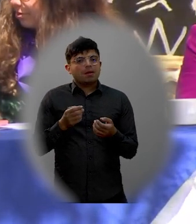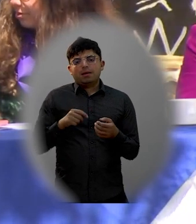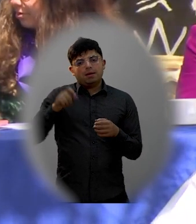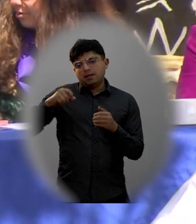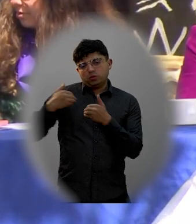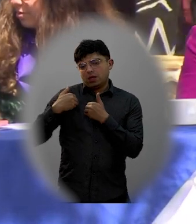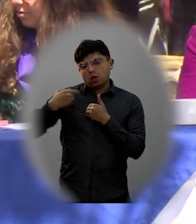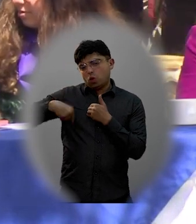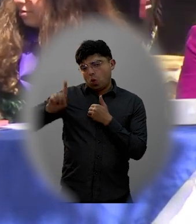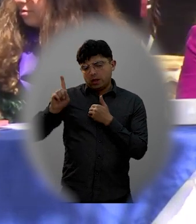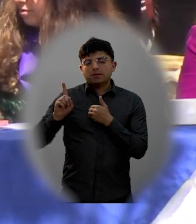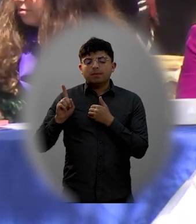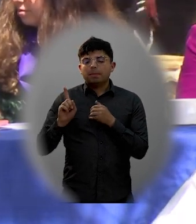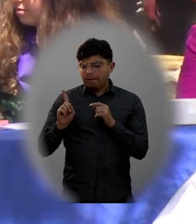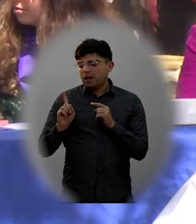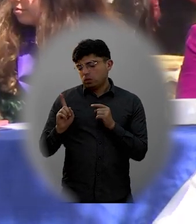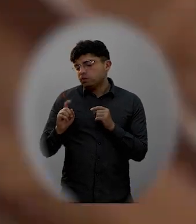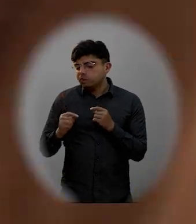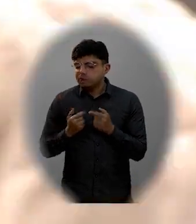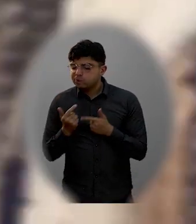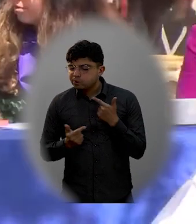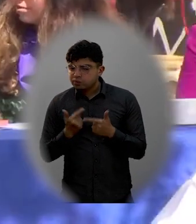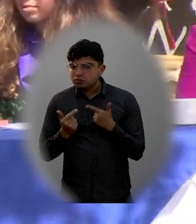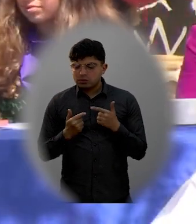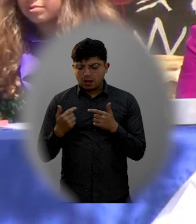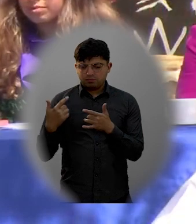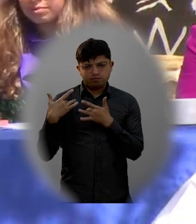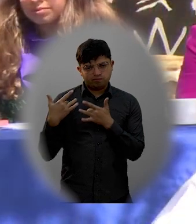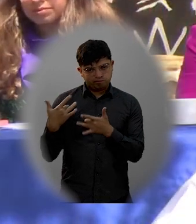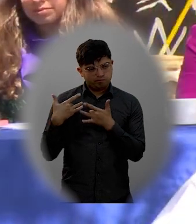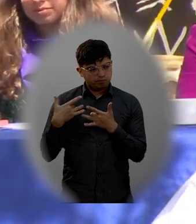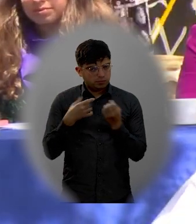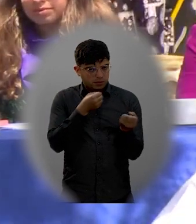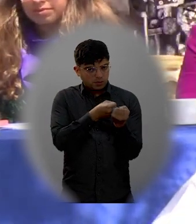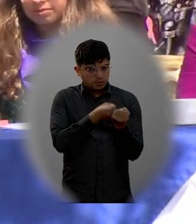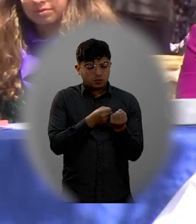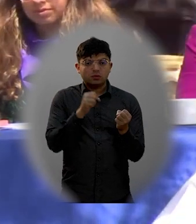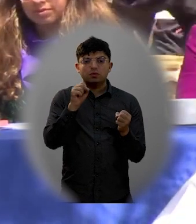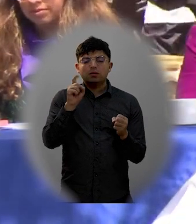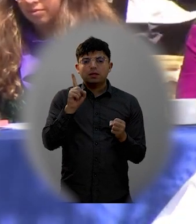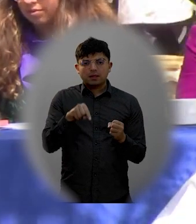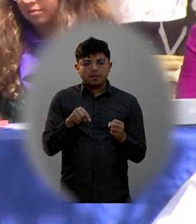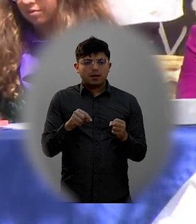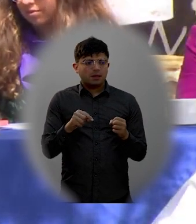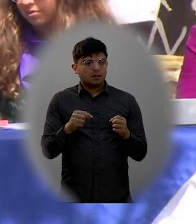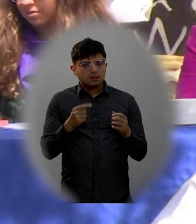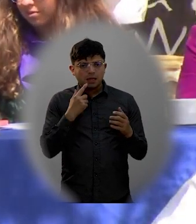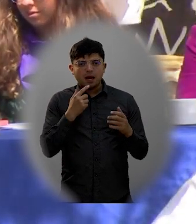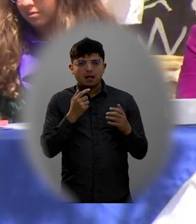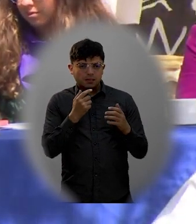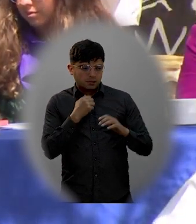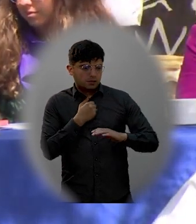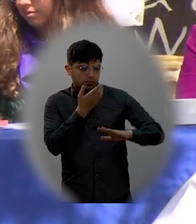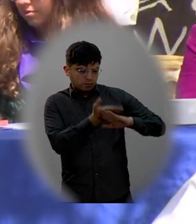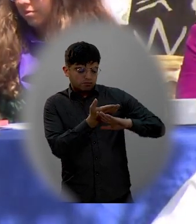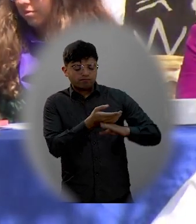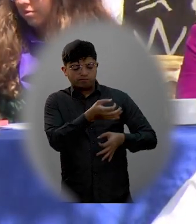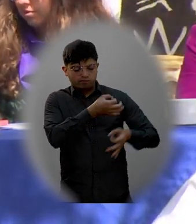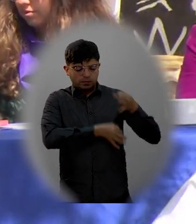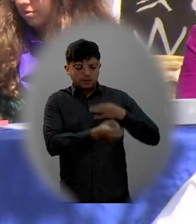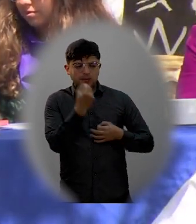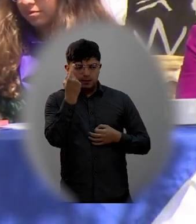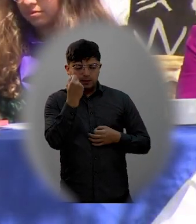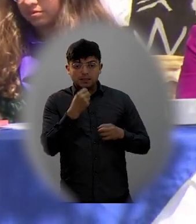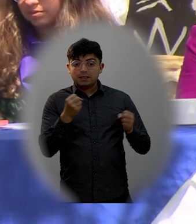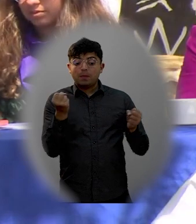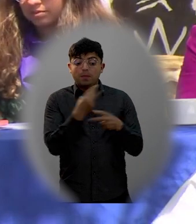deber, lo hemos hecho justamente desde la sororidad y desde el apañe, y pues desde el reconocimiento y la empatía de que hay unas violencias